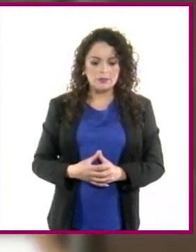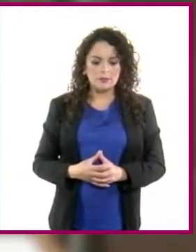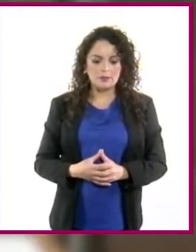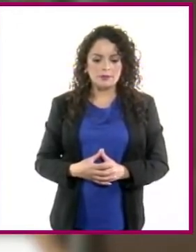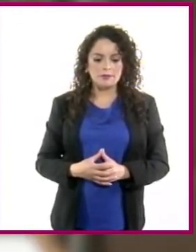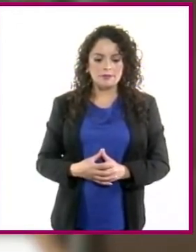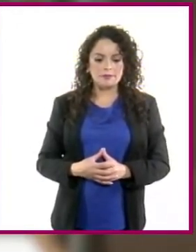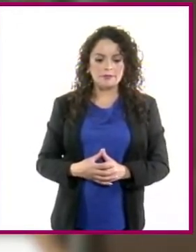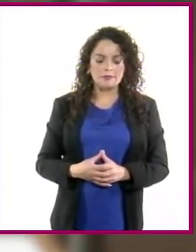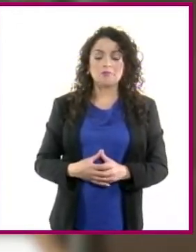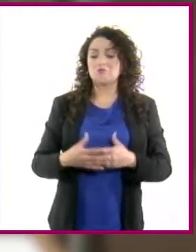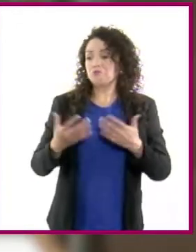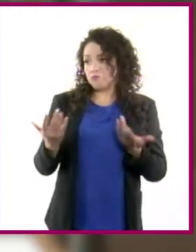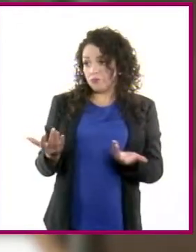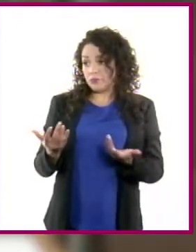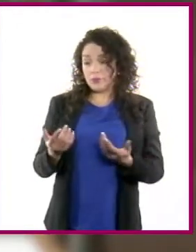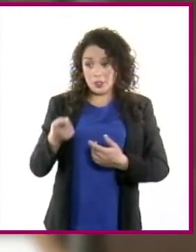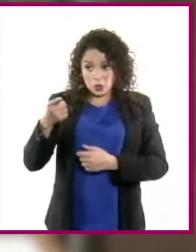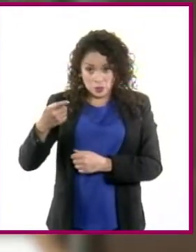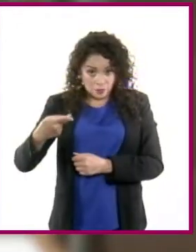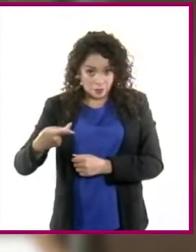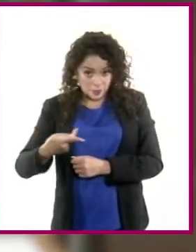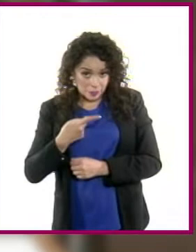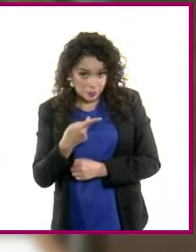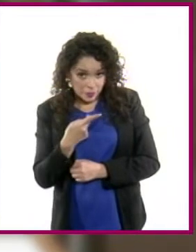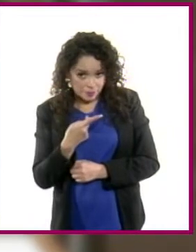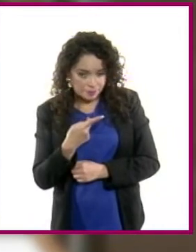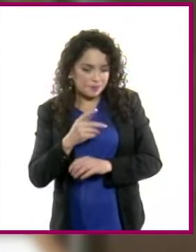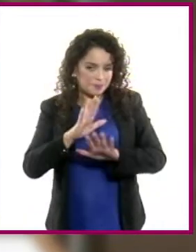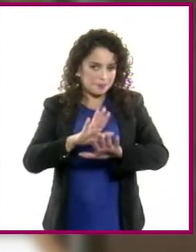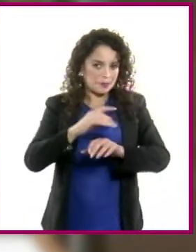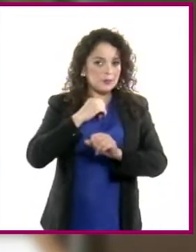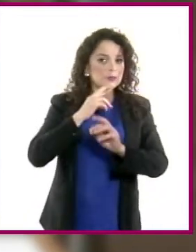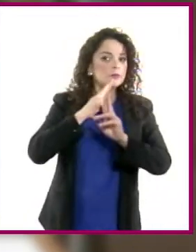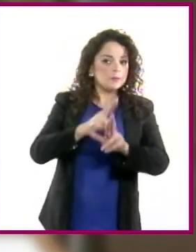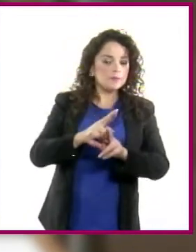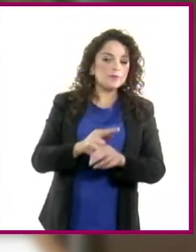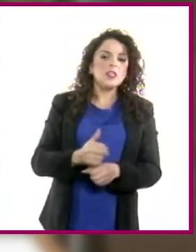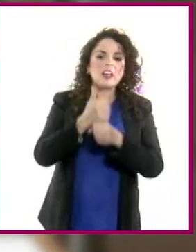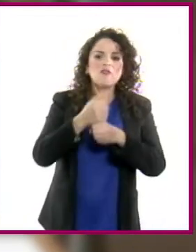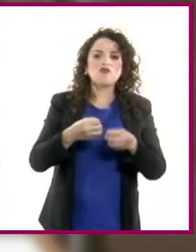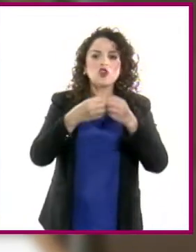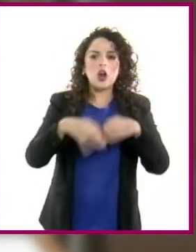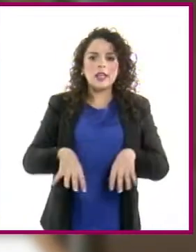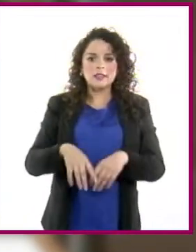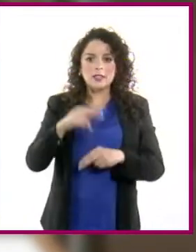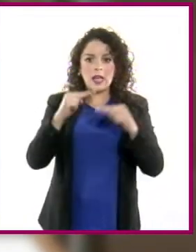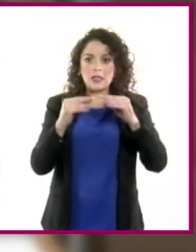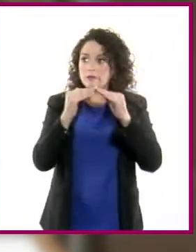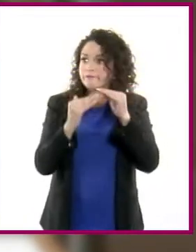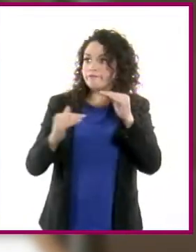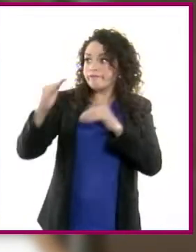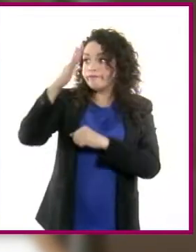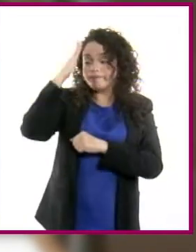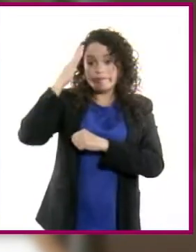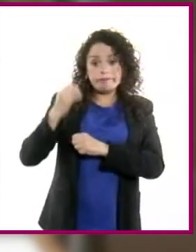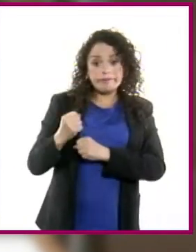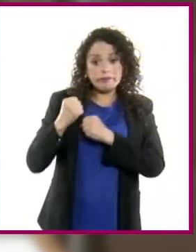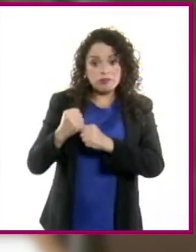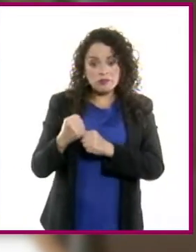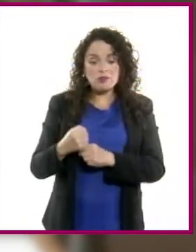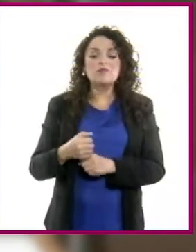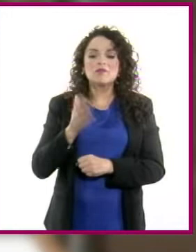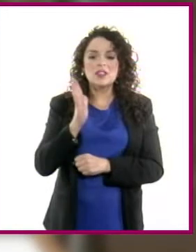De hecho, si me lo preguntan, yo pienso que es precisamente la violencia jerárquica con la que estamos acostumbrados